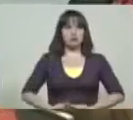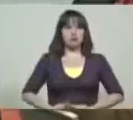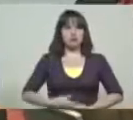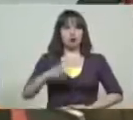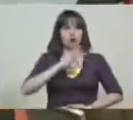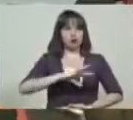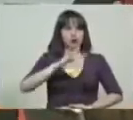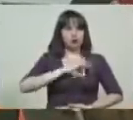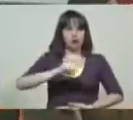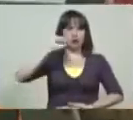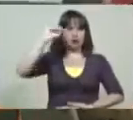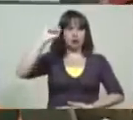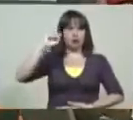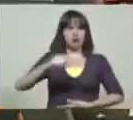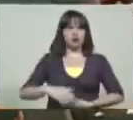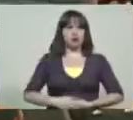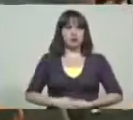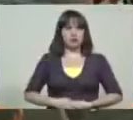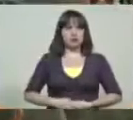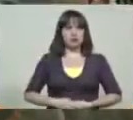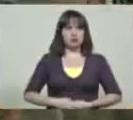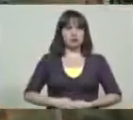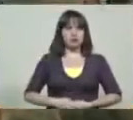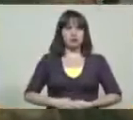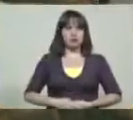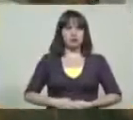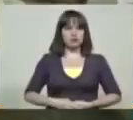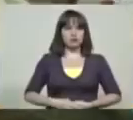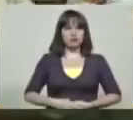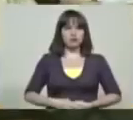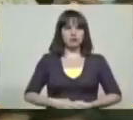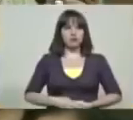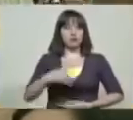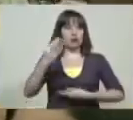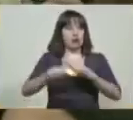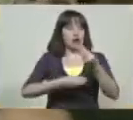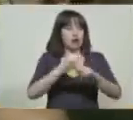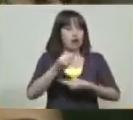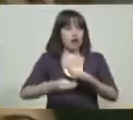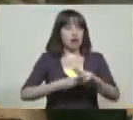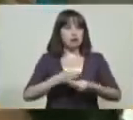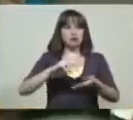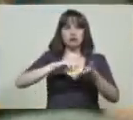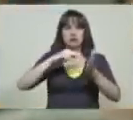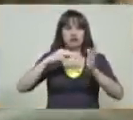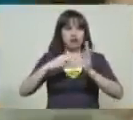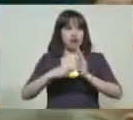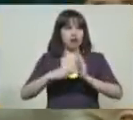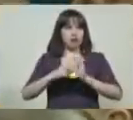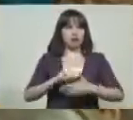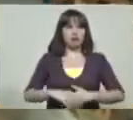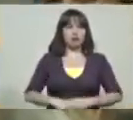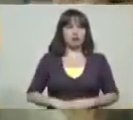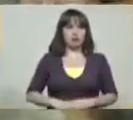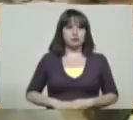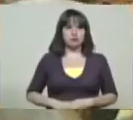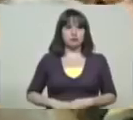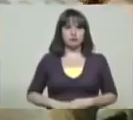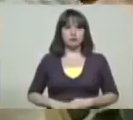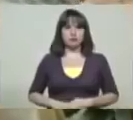socialista, marxista, que hace sus definiciones desde los principios